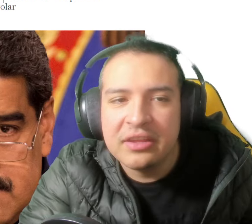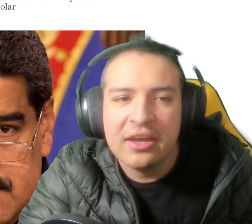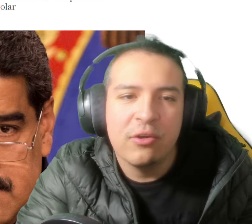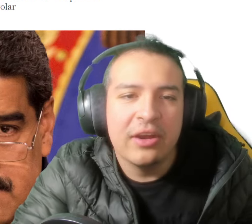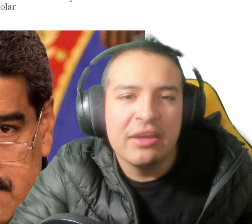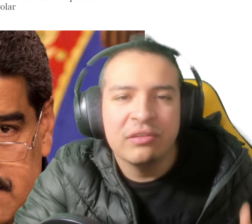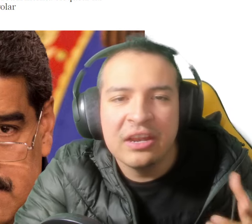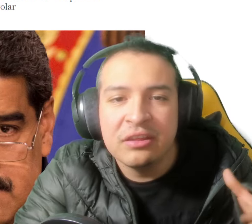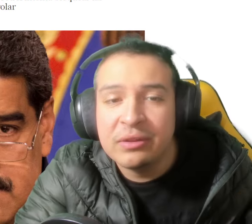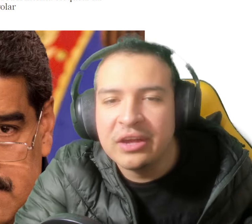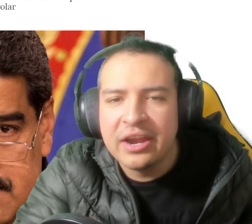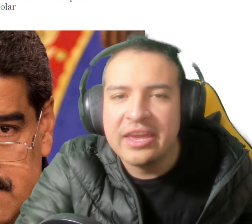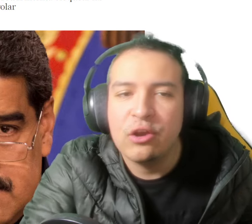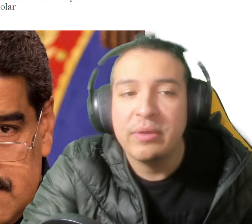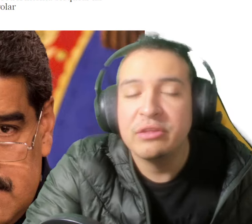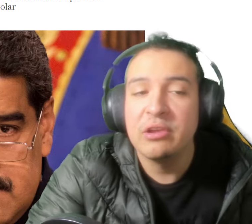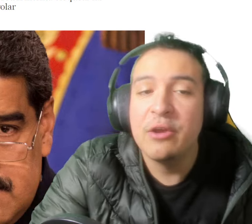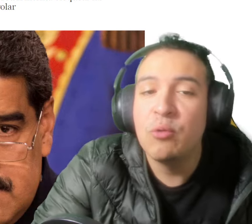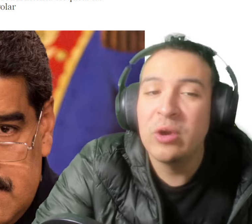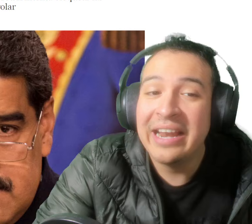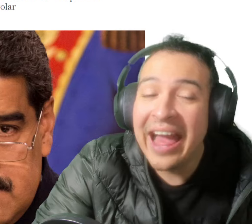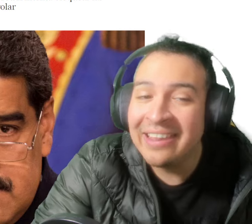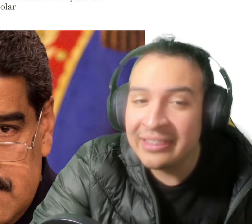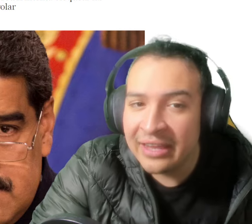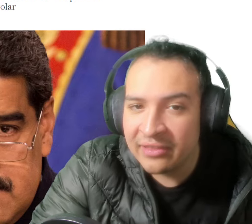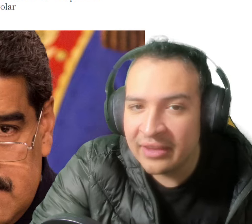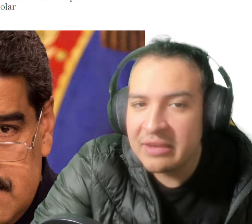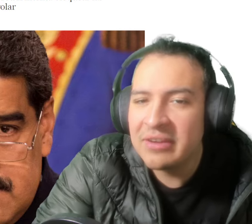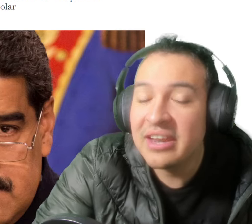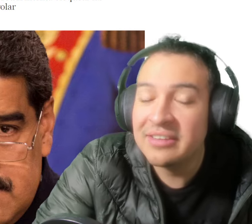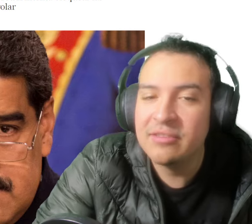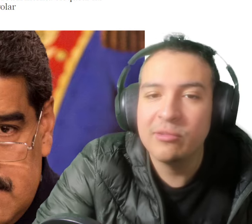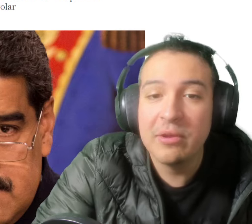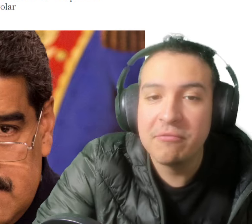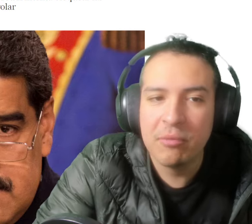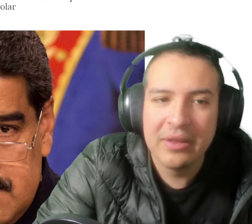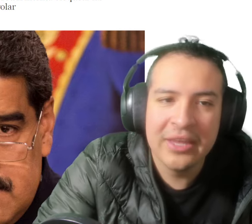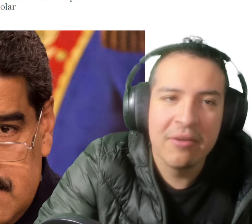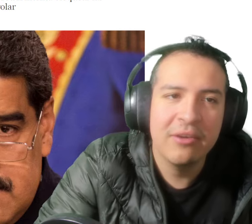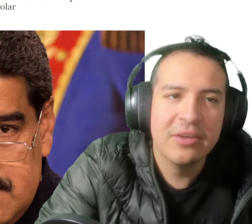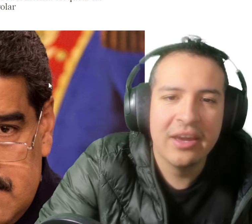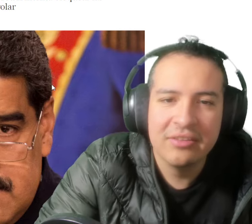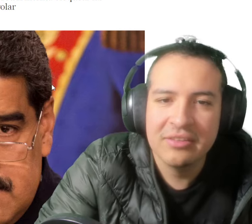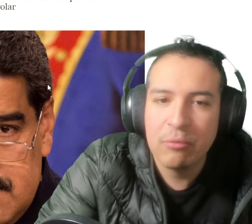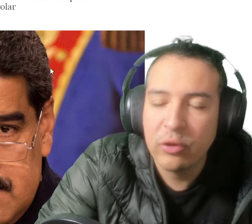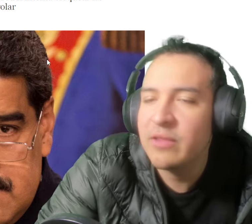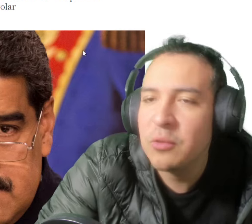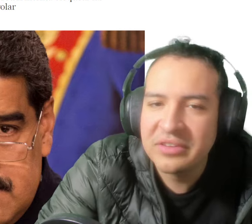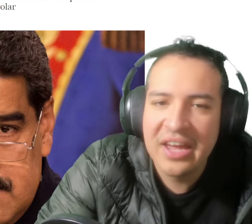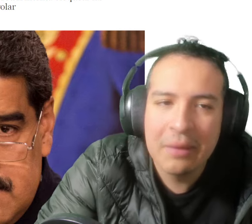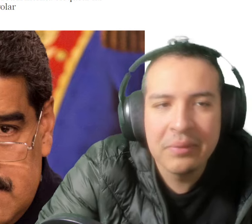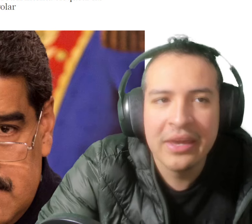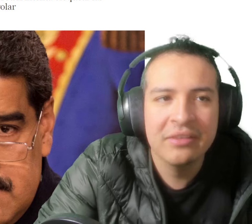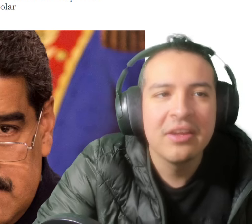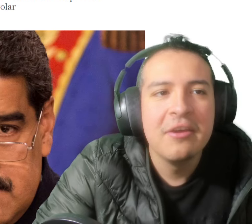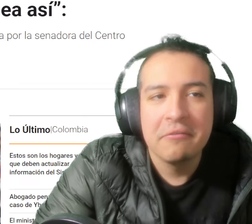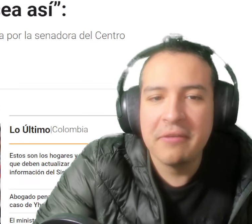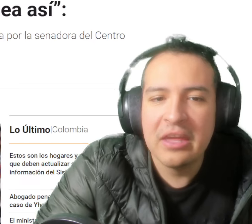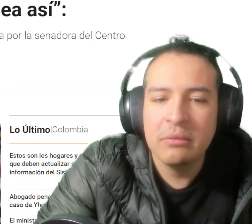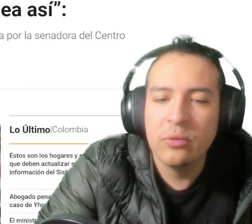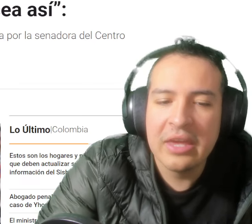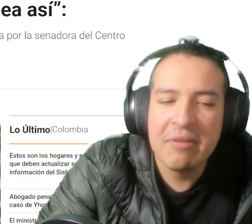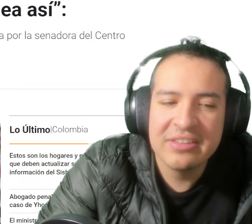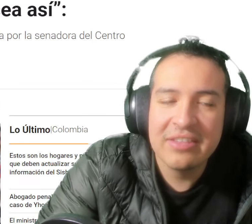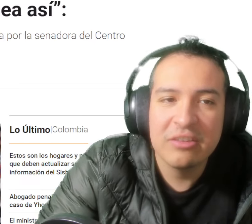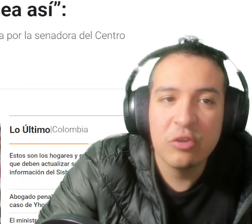noticias no redes sociales y mensajería los venezolanos buscan alternativas a la censura informativa No ya que es est está bloqueando WhatsApp ex